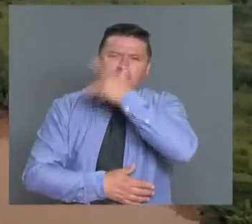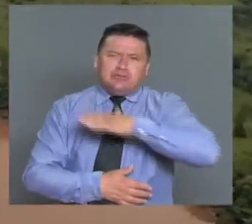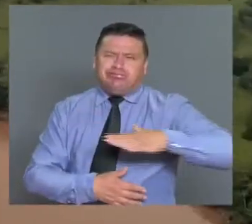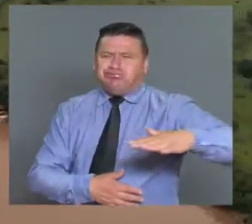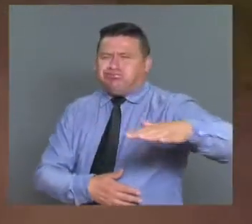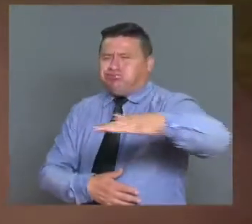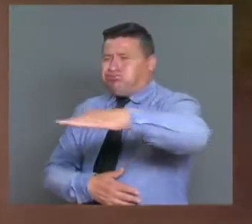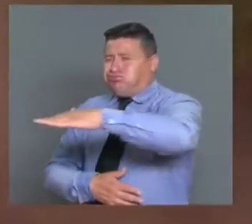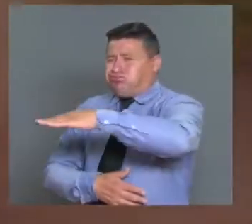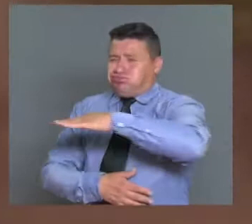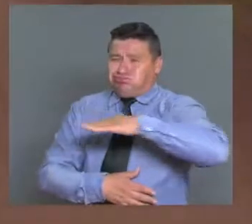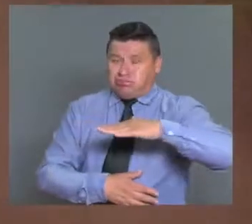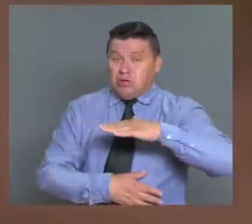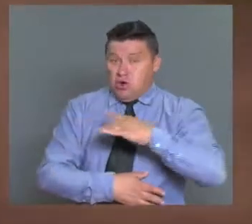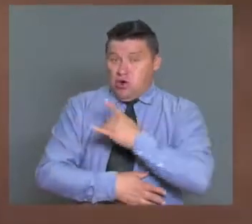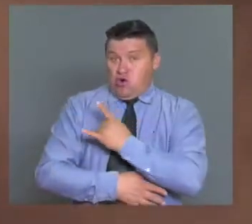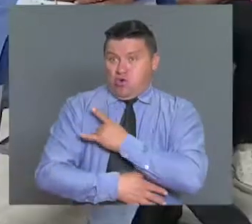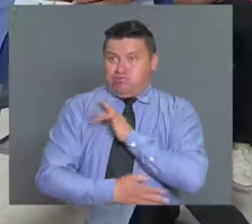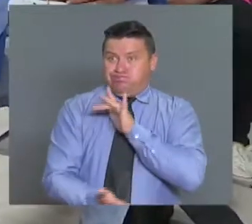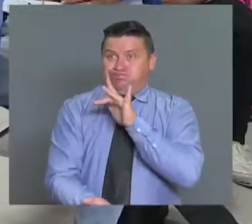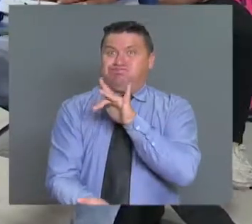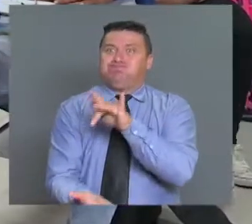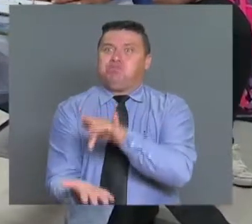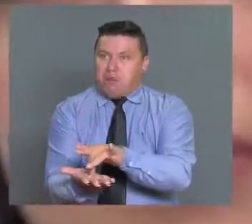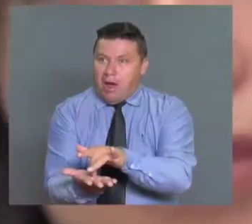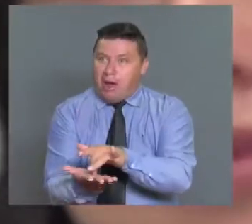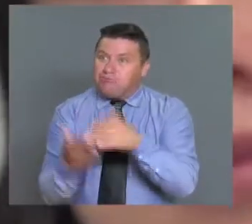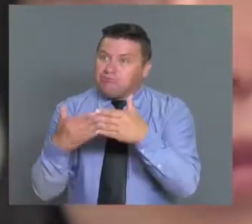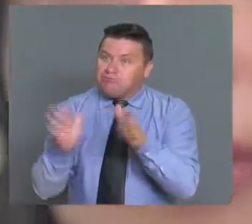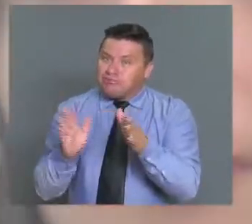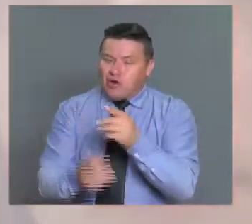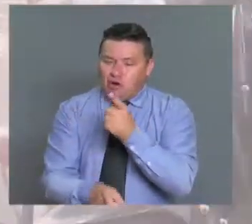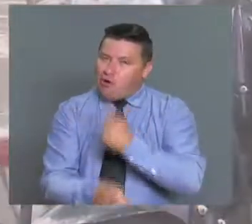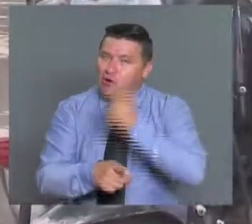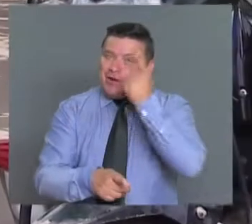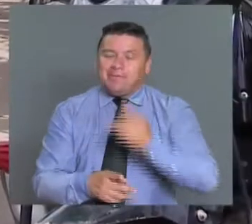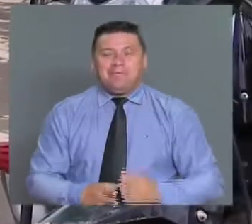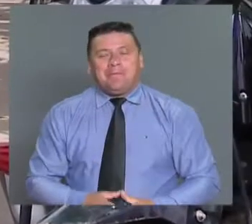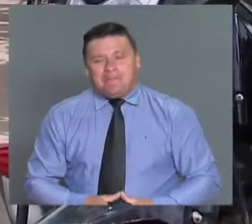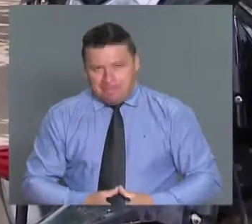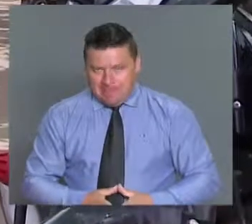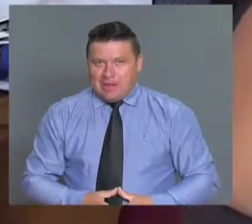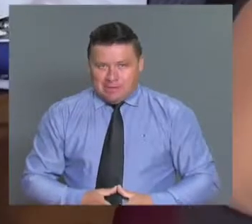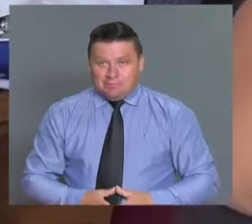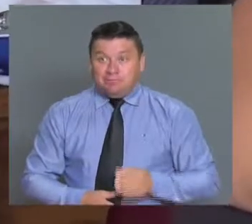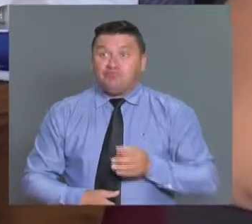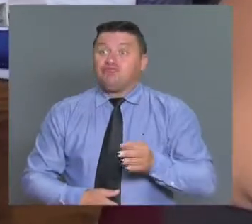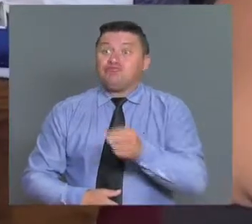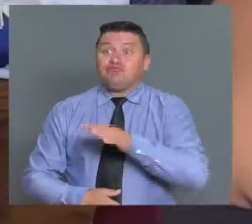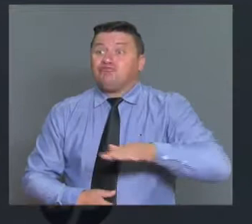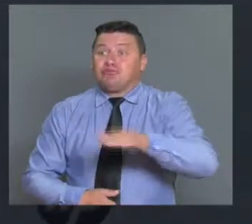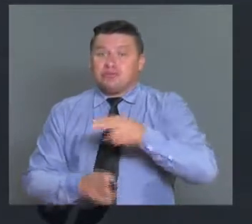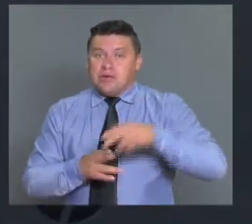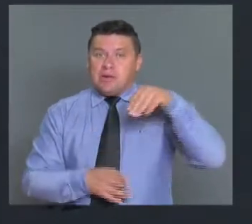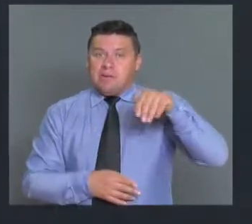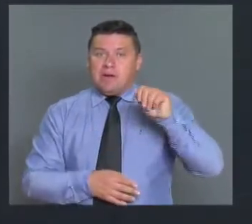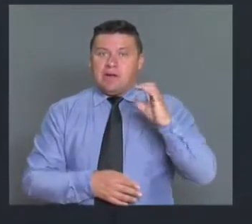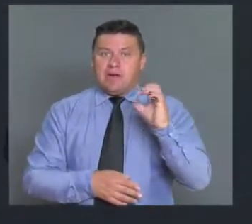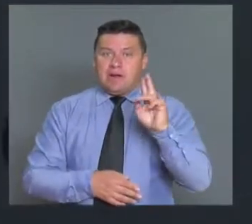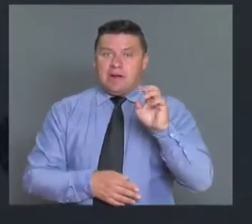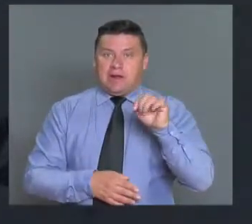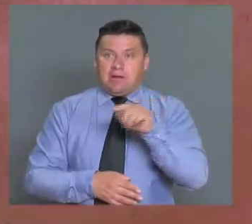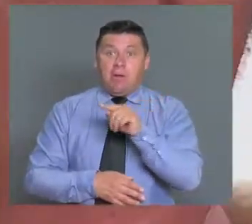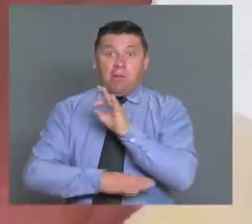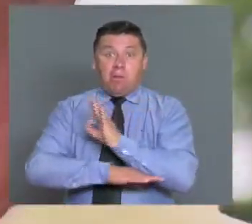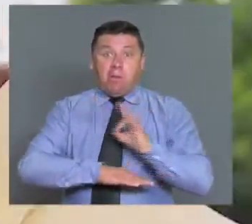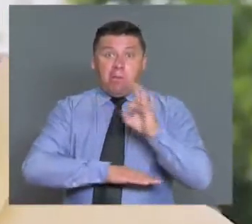colorido donde la escuela hace presencia efectiva. En la Macarena, jóvenes encuentran en la